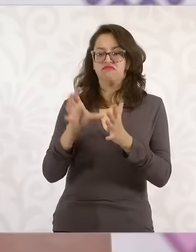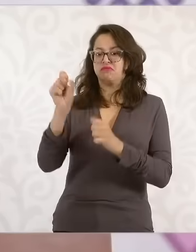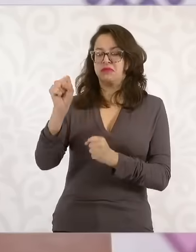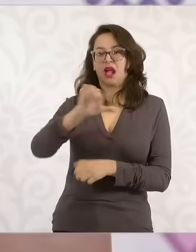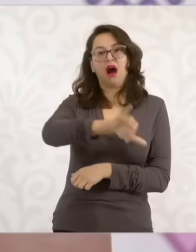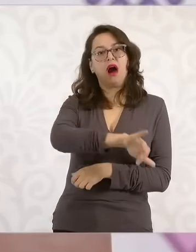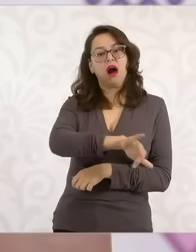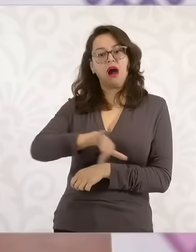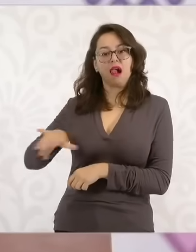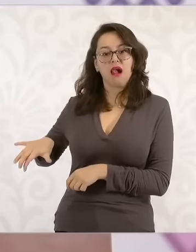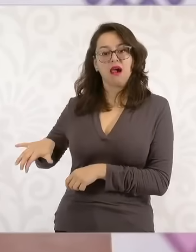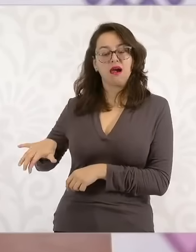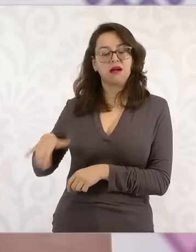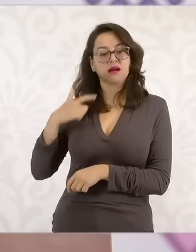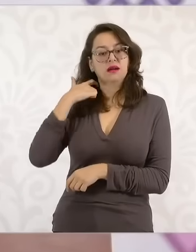de